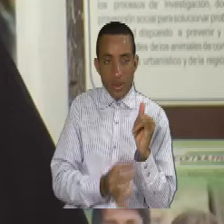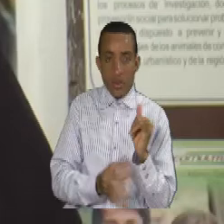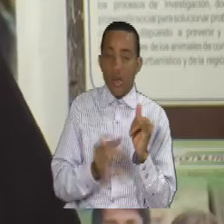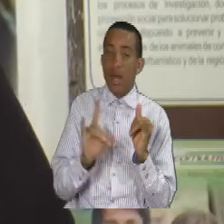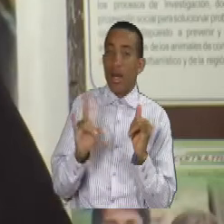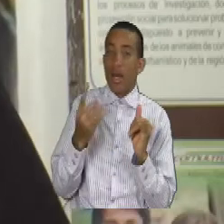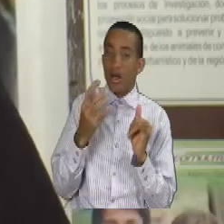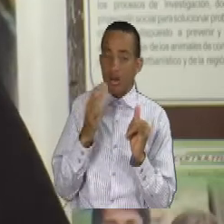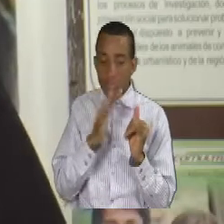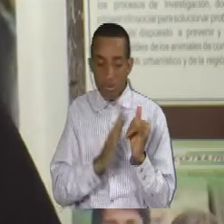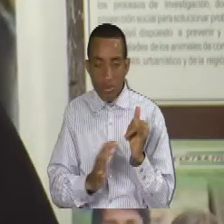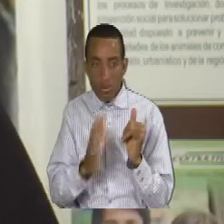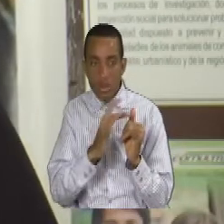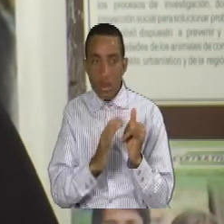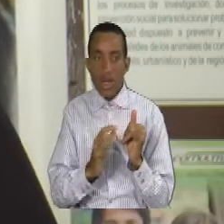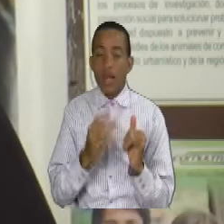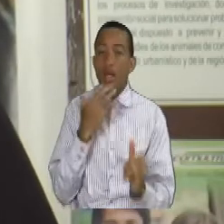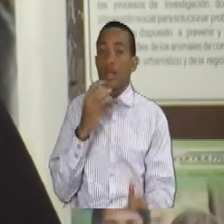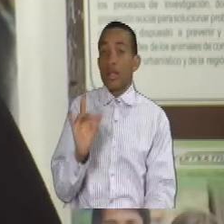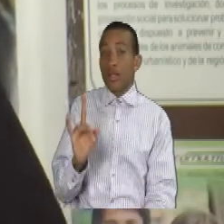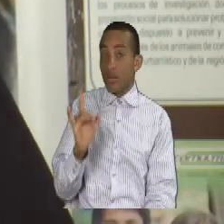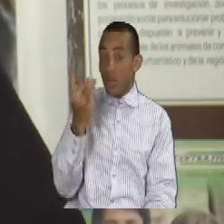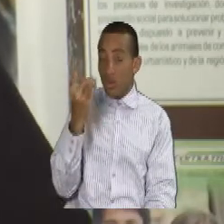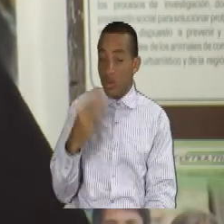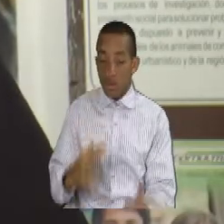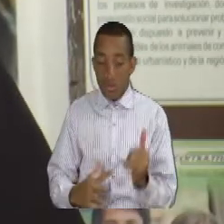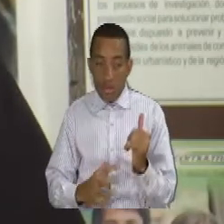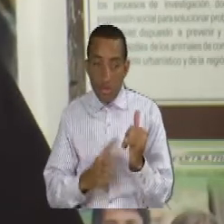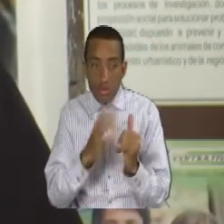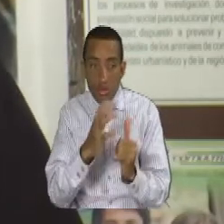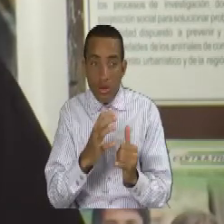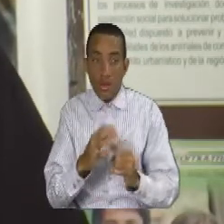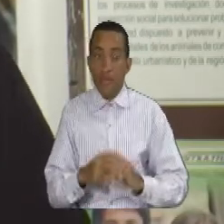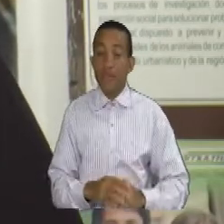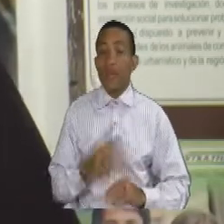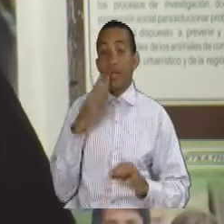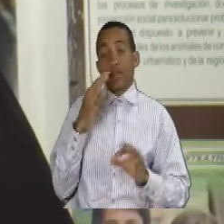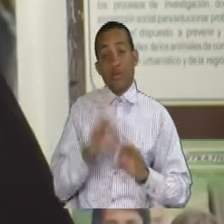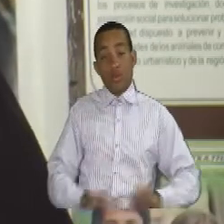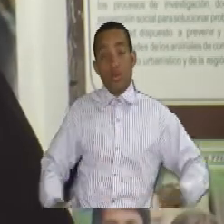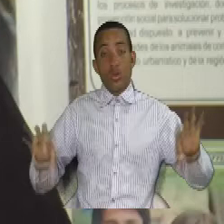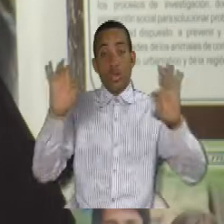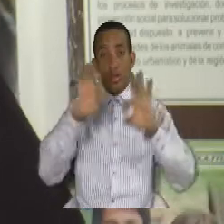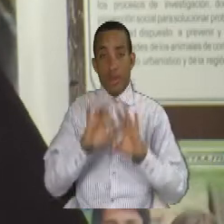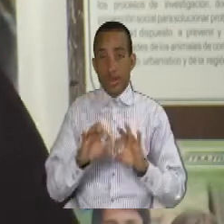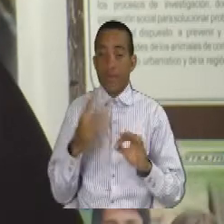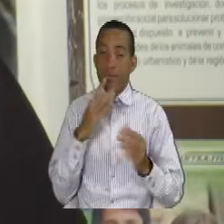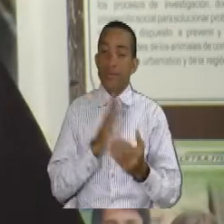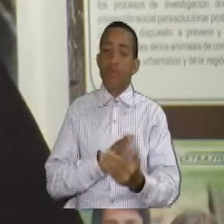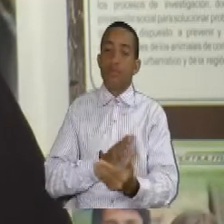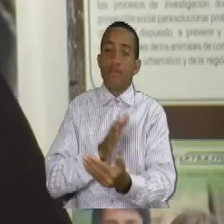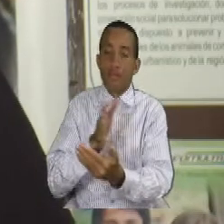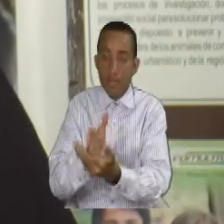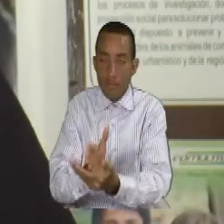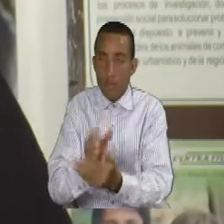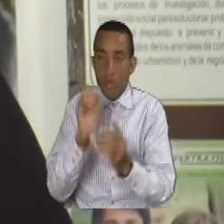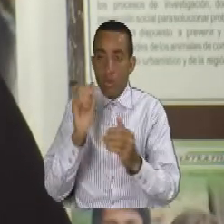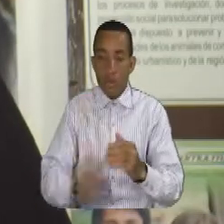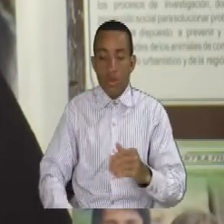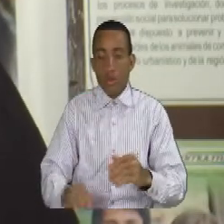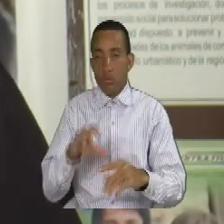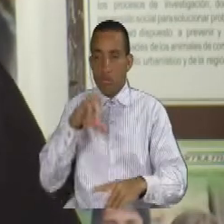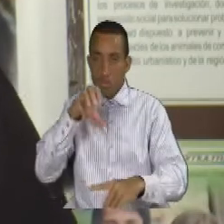o incluso un cáncer en ese órgano. Entonces es importante que acudan para que hagan su cita